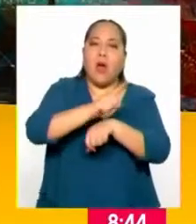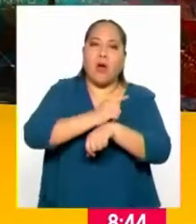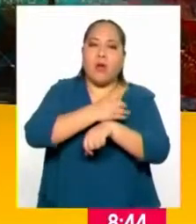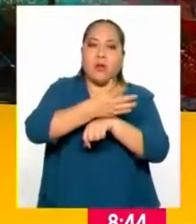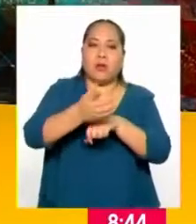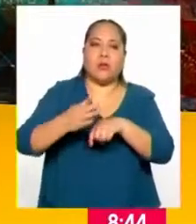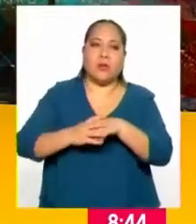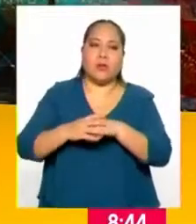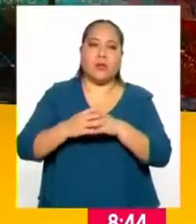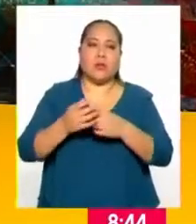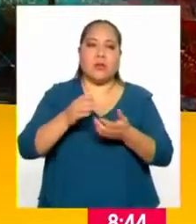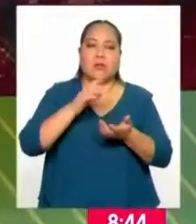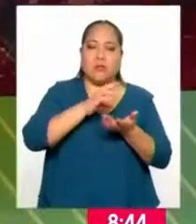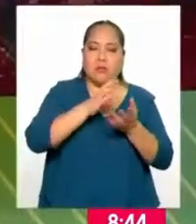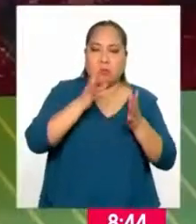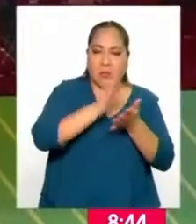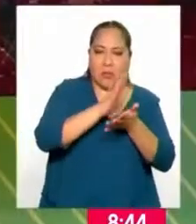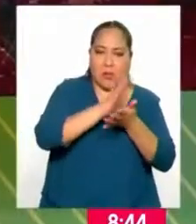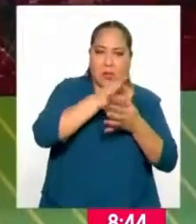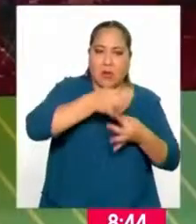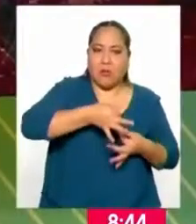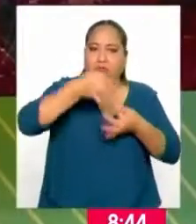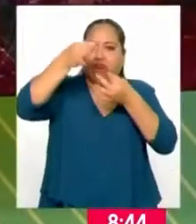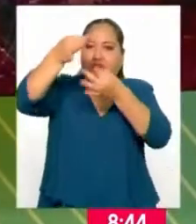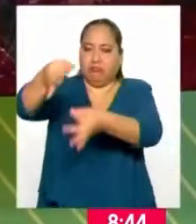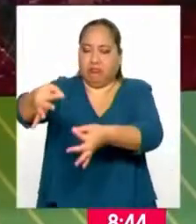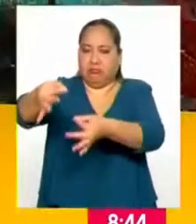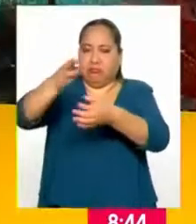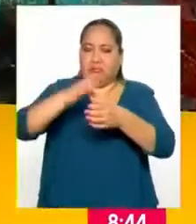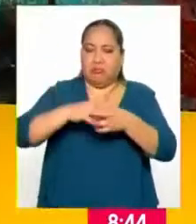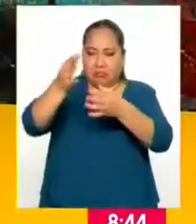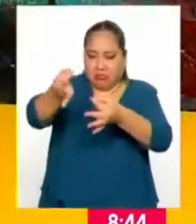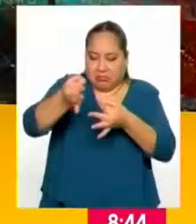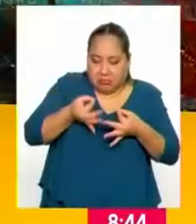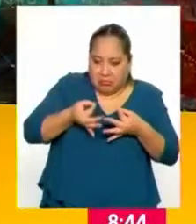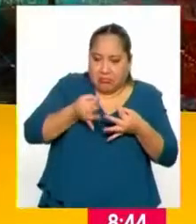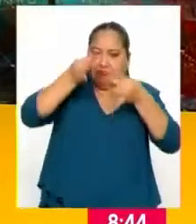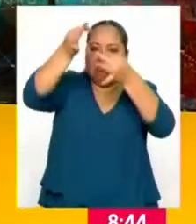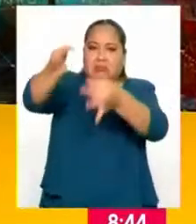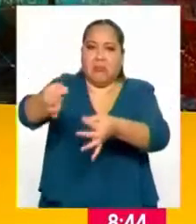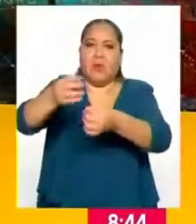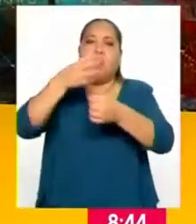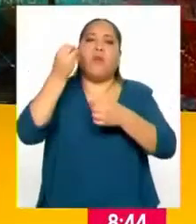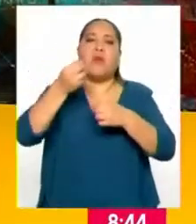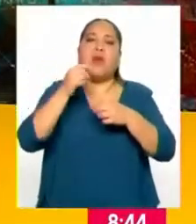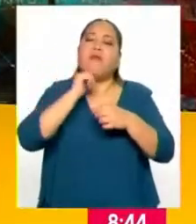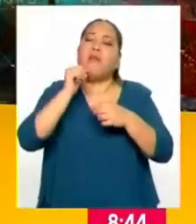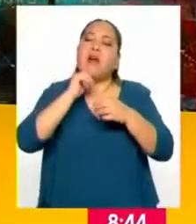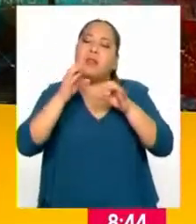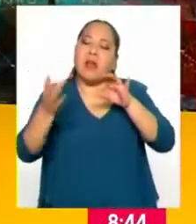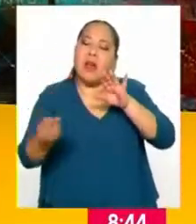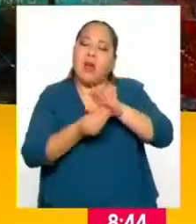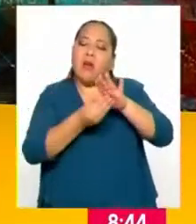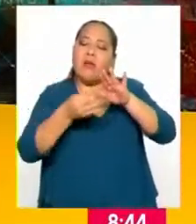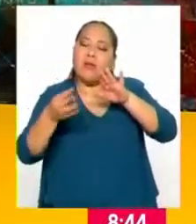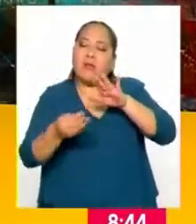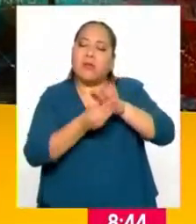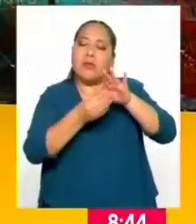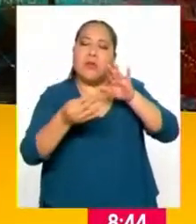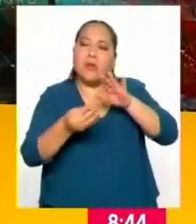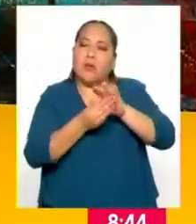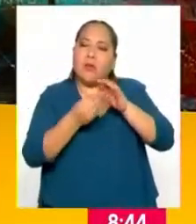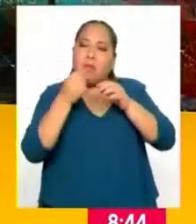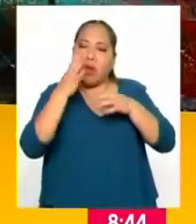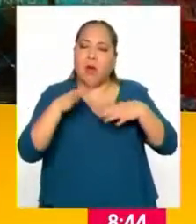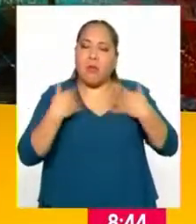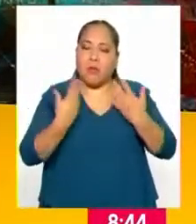nos enteramos de la devolución de dicha moción porque supuestamente no tenían los anexos respectivos para que pueda ejercer su